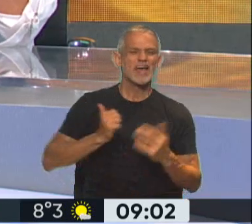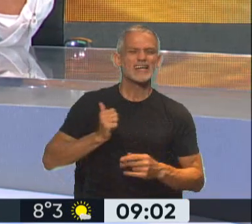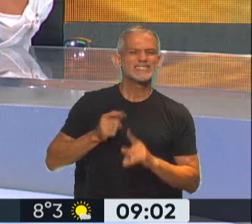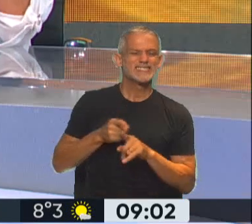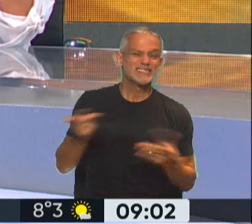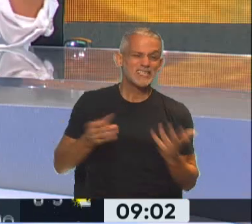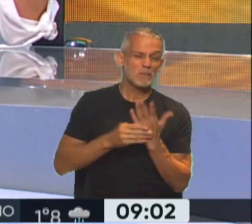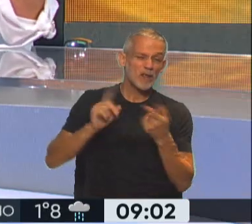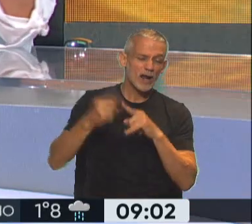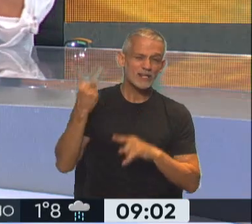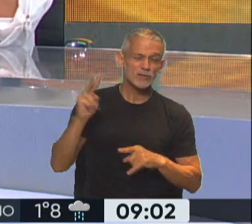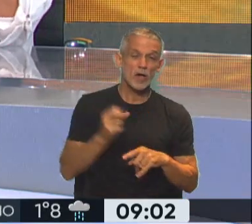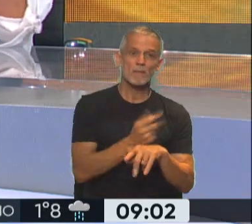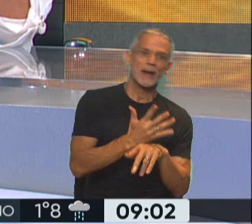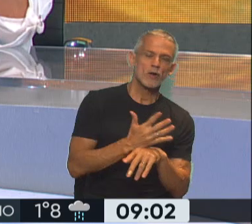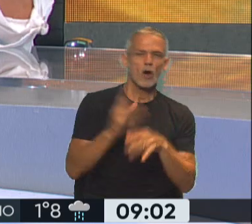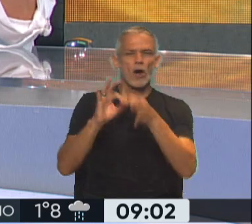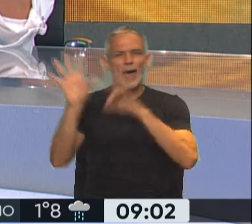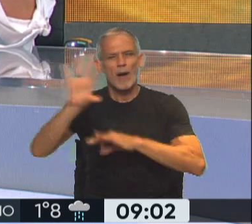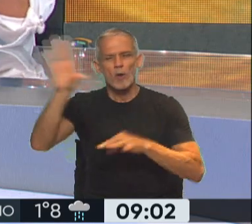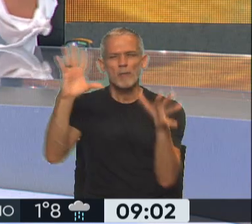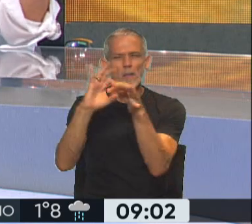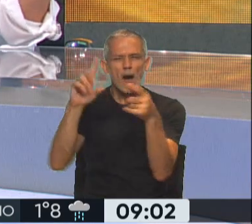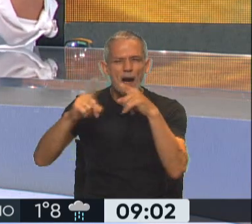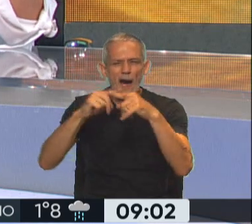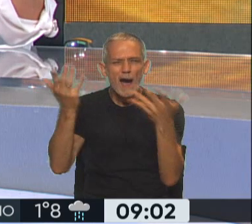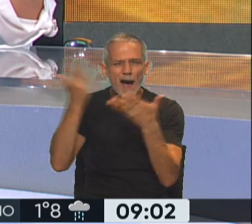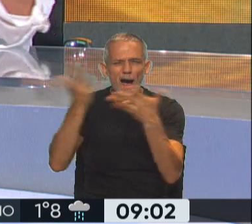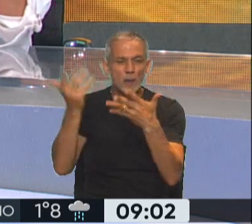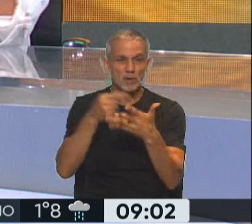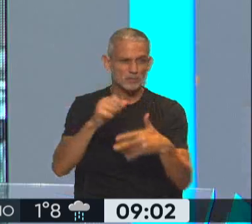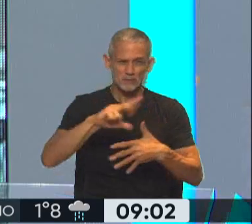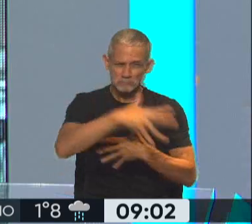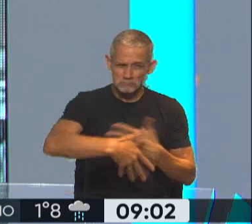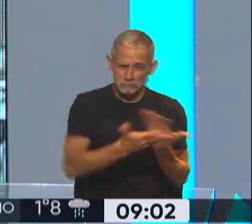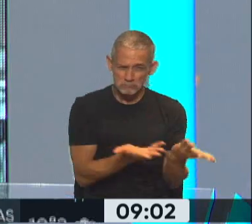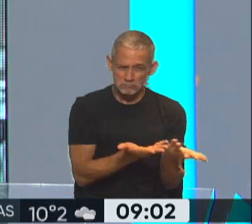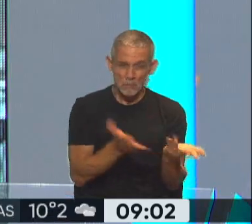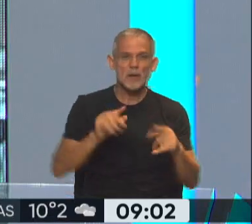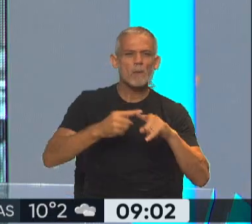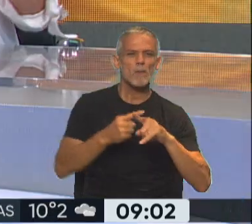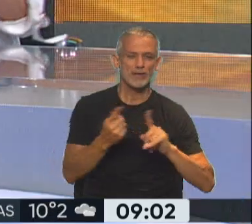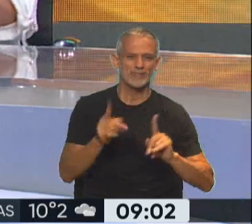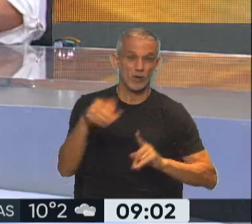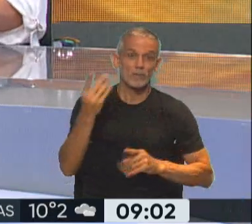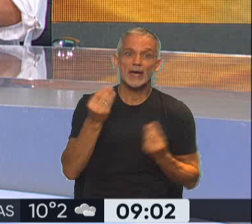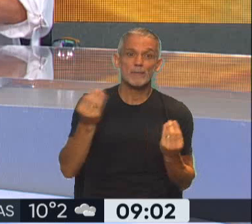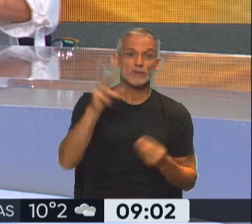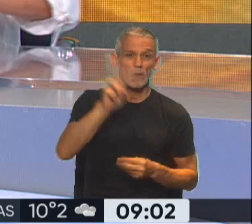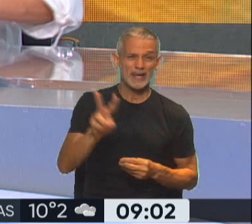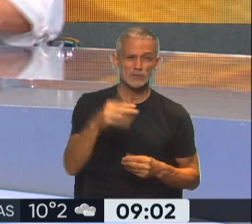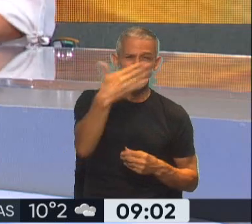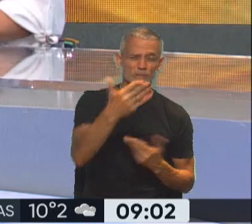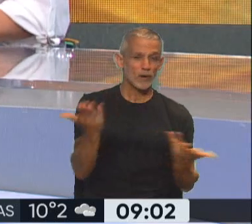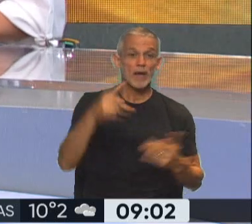de fori se había hablado del acuerdo mercosur Unión Europea algo que quedó ahí que vamos a tratar en un ratito junto con el aspecto político con Ale locau qué pasó con Venezuela pero